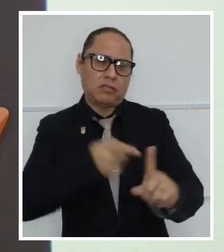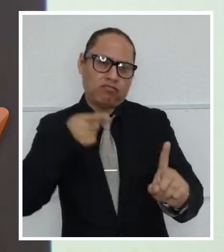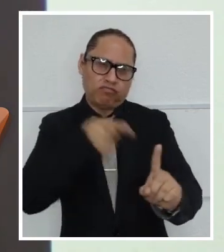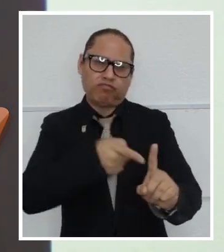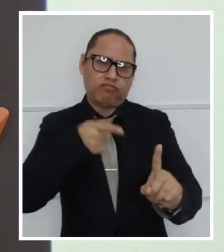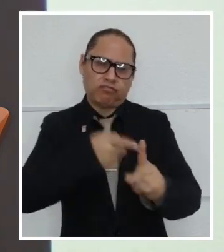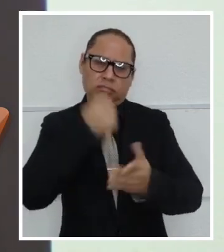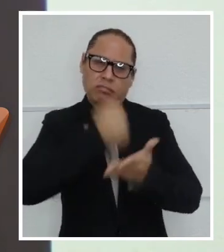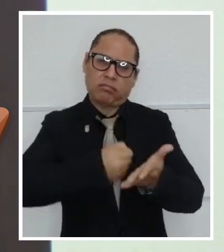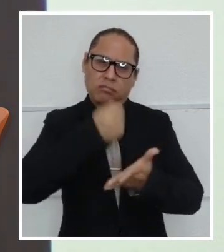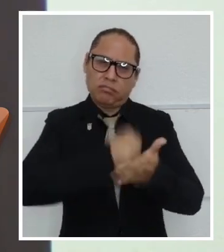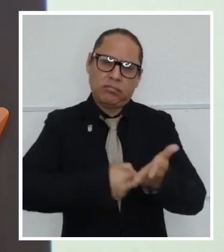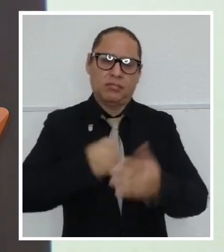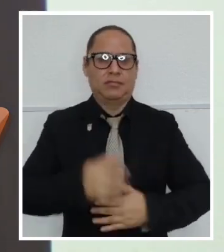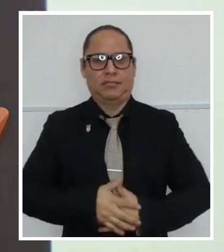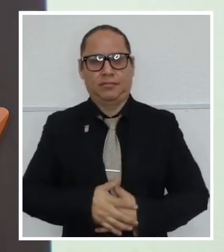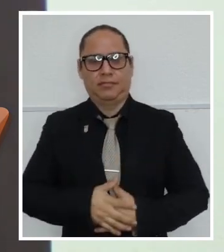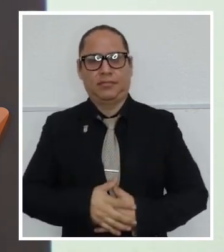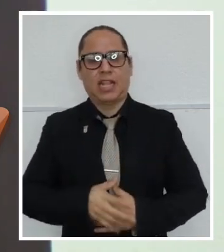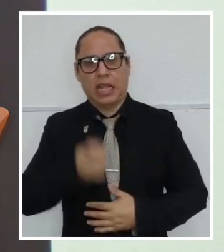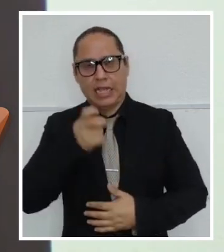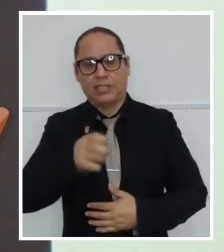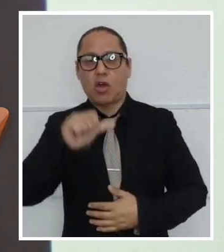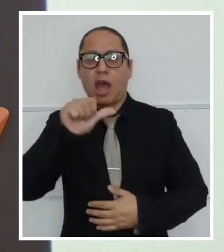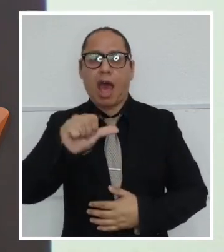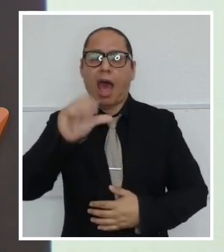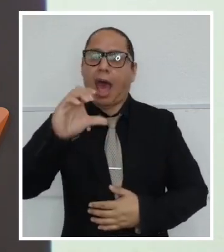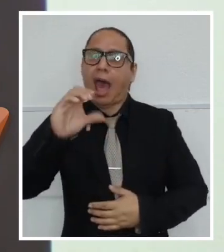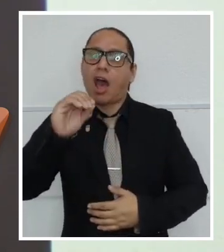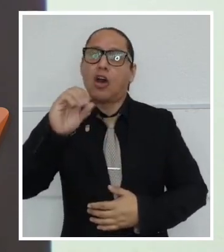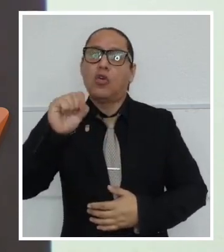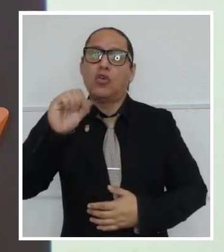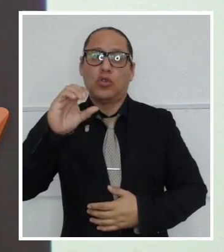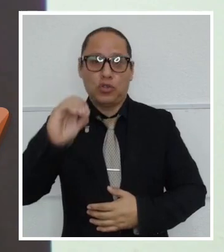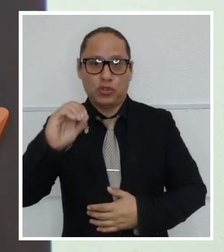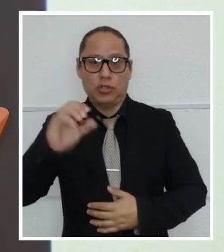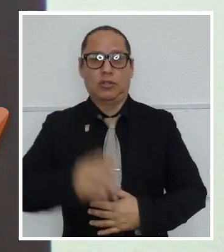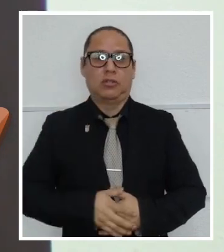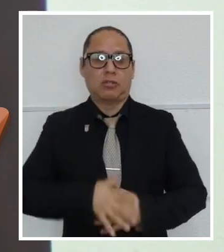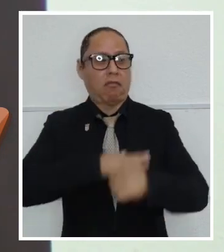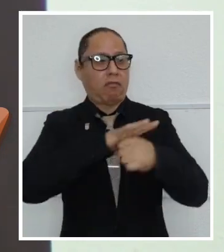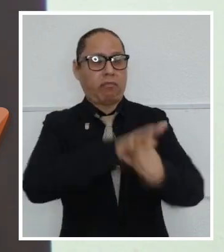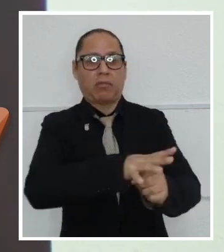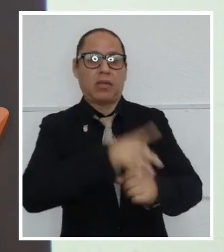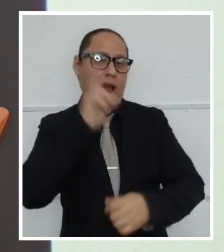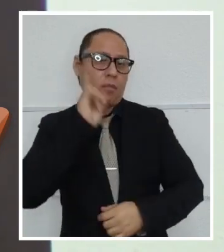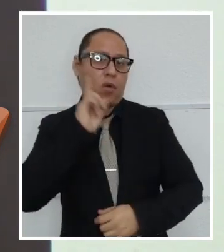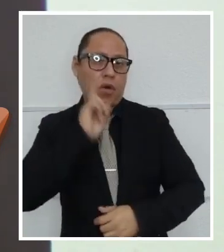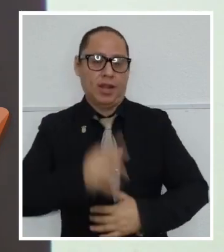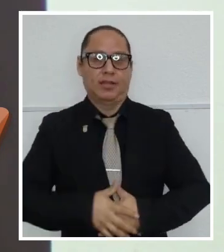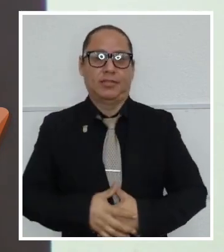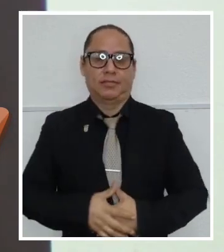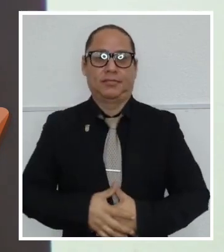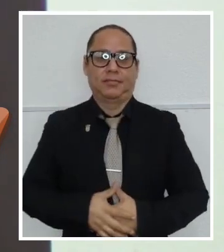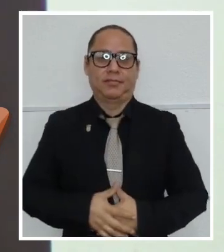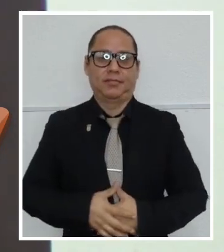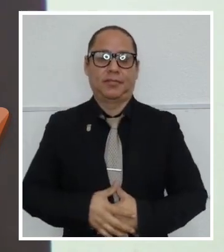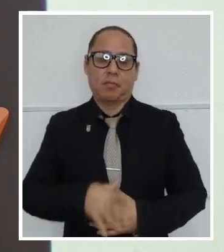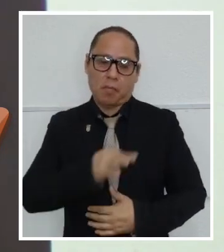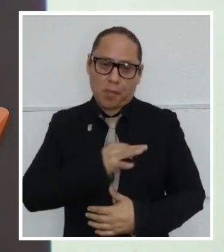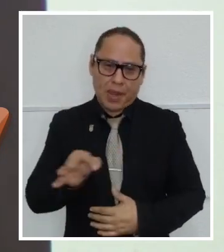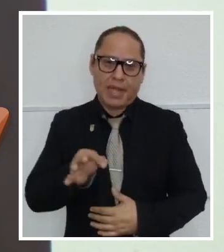institucional laboral y el acoso y todas las formas de menosprecio a las mujeres consigamos que lo